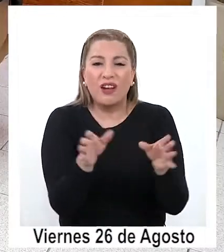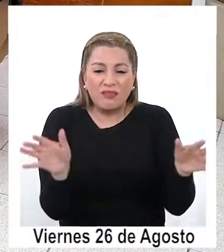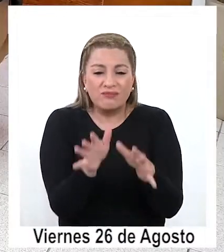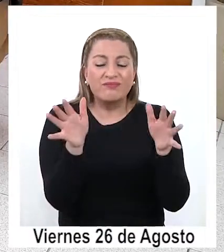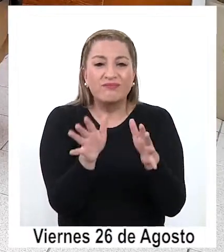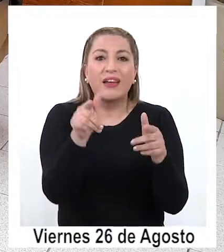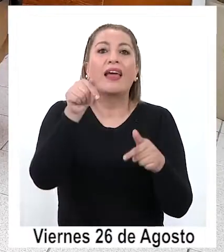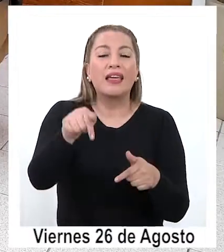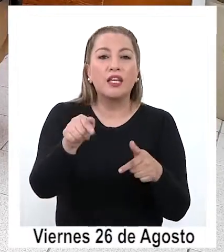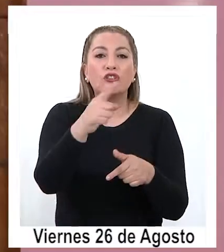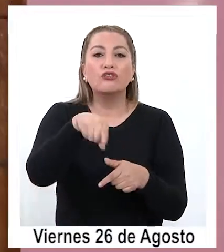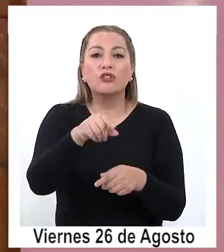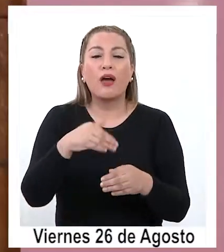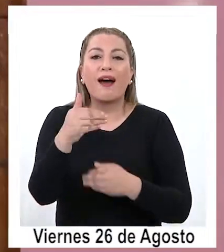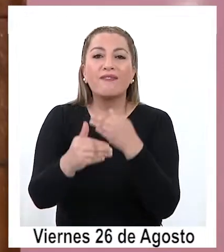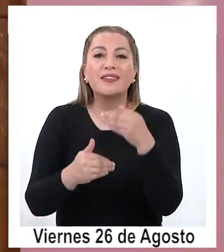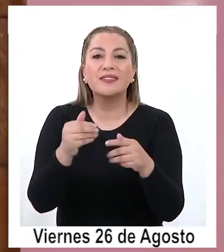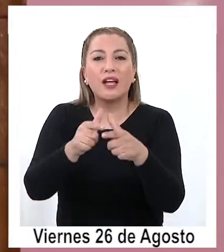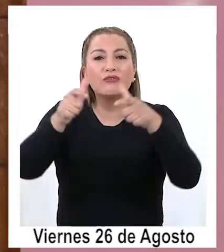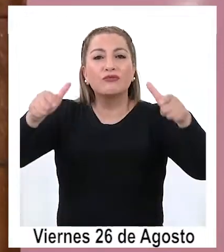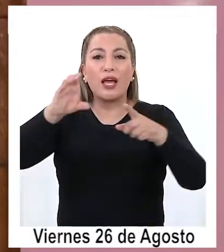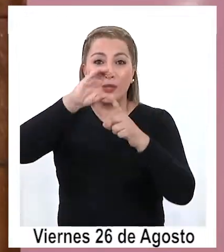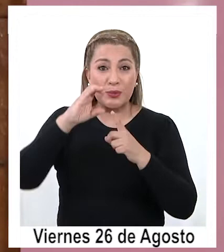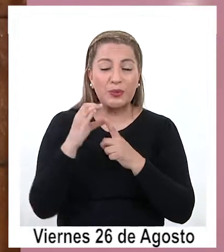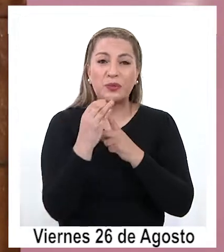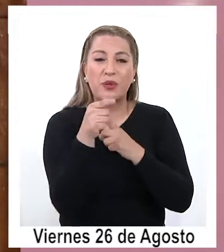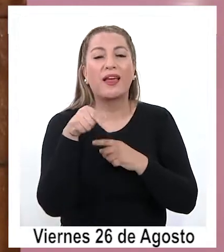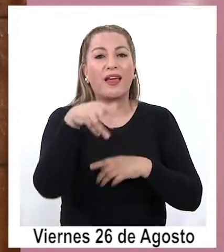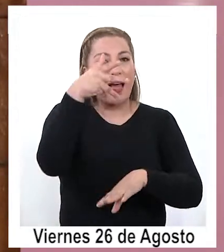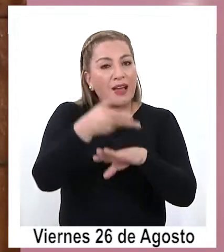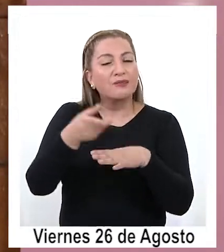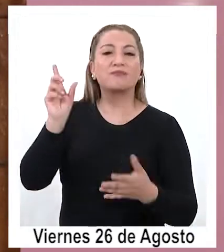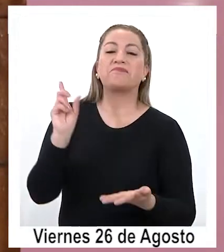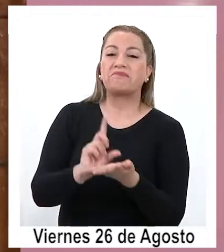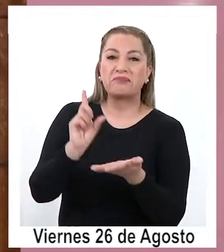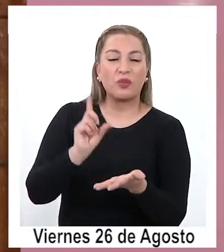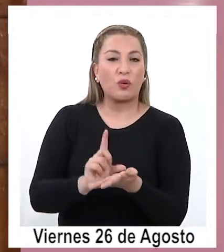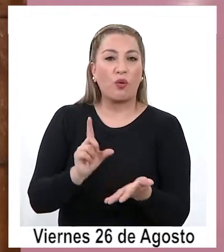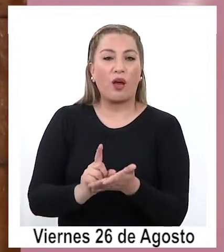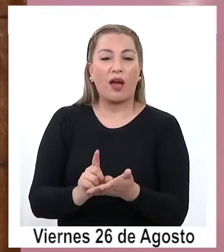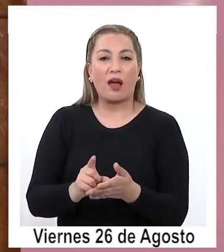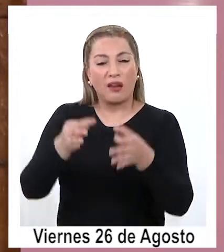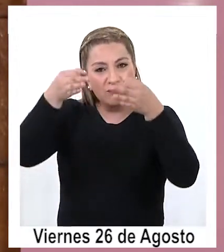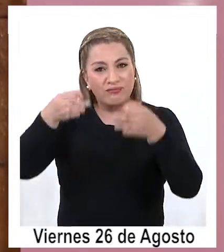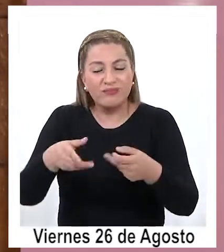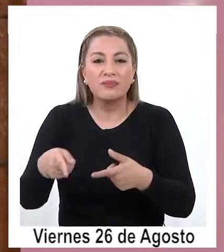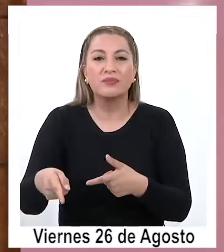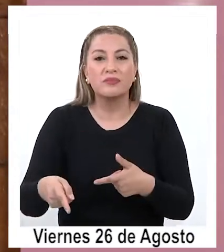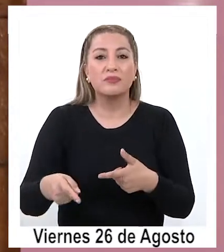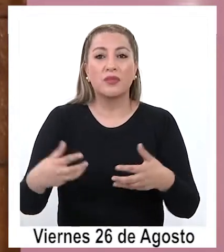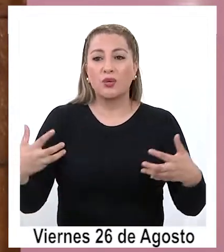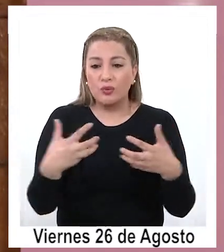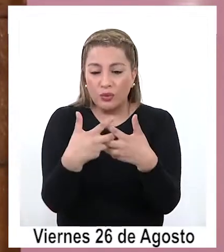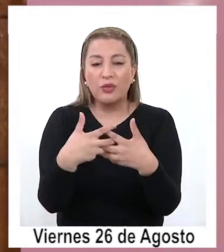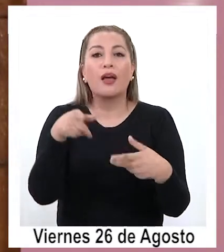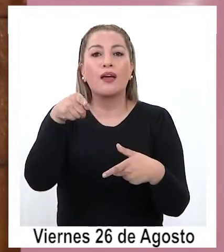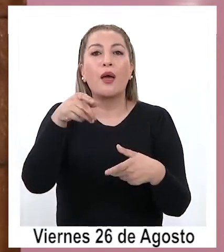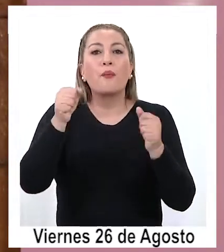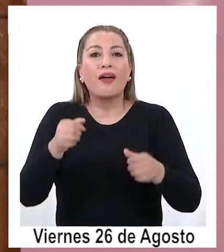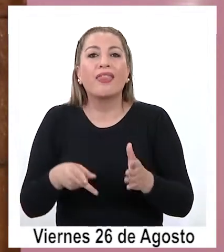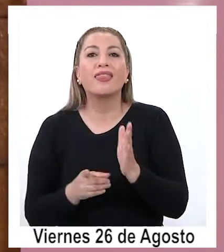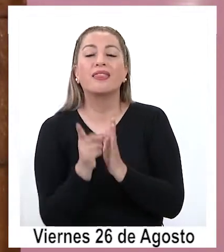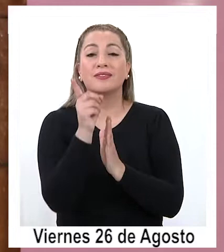de poder ir creciendo culturalmente en la medida que existen espacios idóneos, dignificantes, adecuados donde se pueden